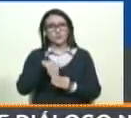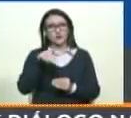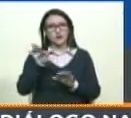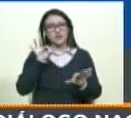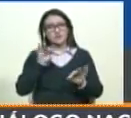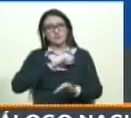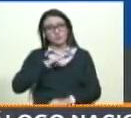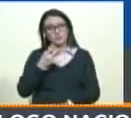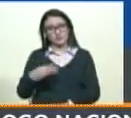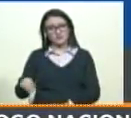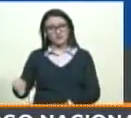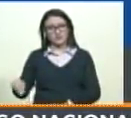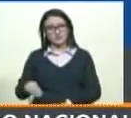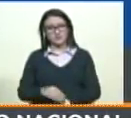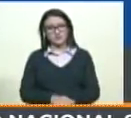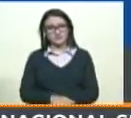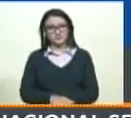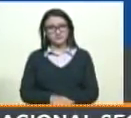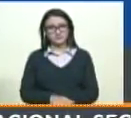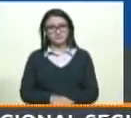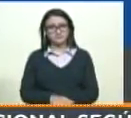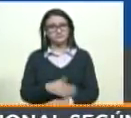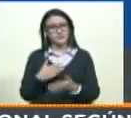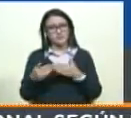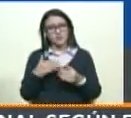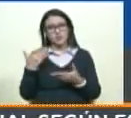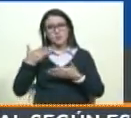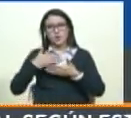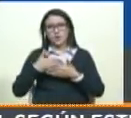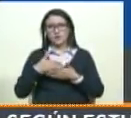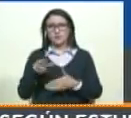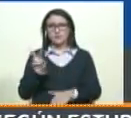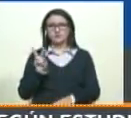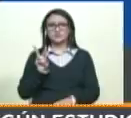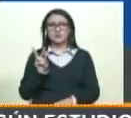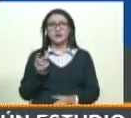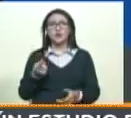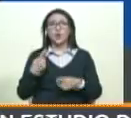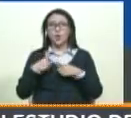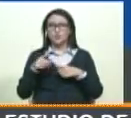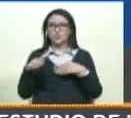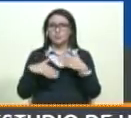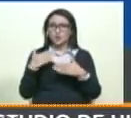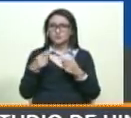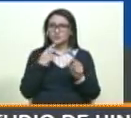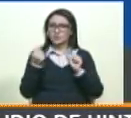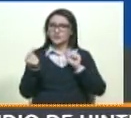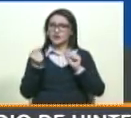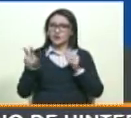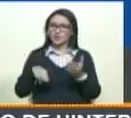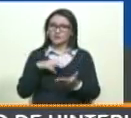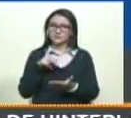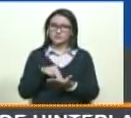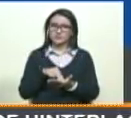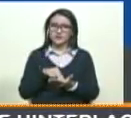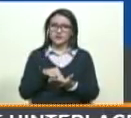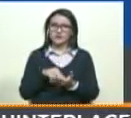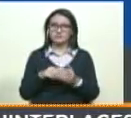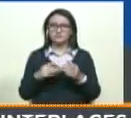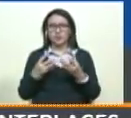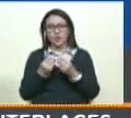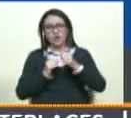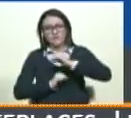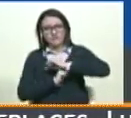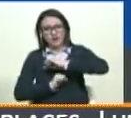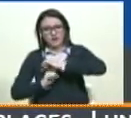elegir su presidente. Y a pesar de ese bloqueo, los venezolanos vamos a otro gran proceso de diálogo nacional con las bases,